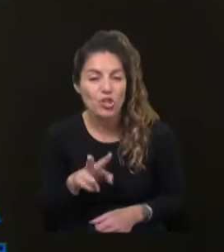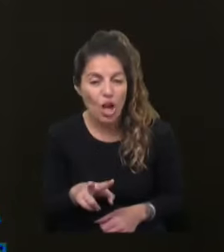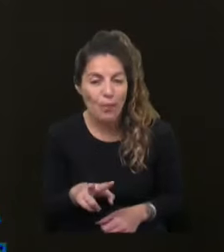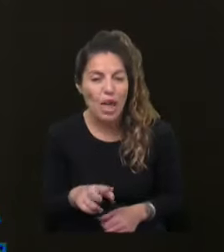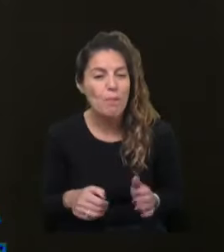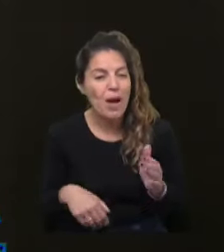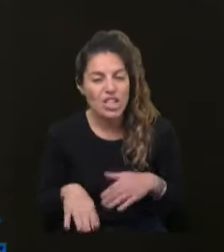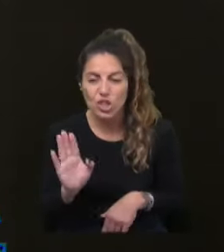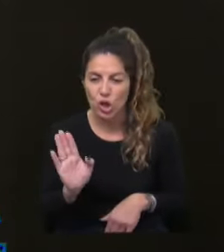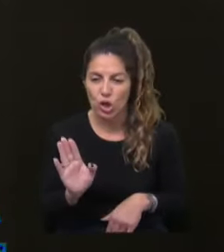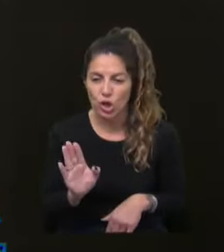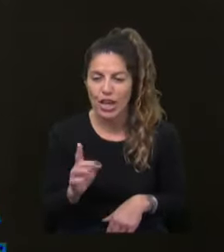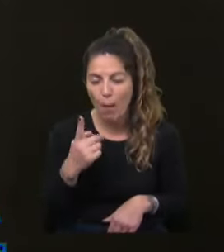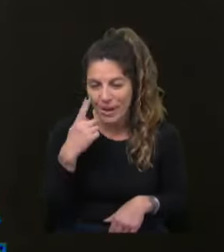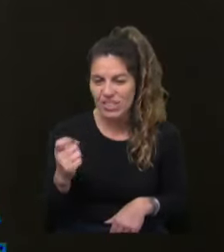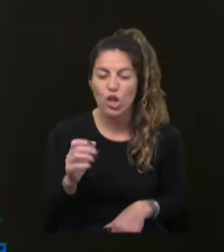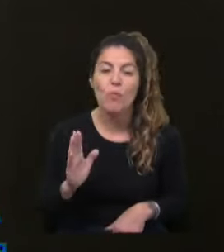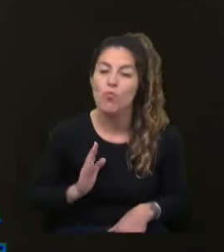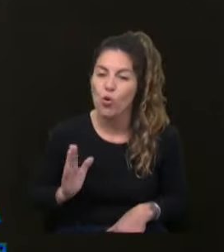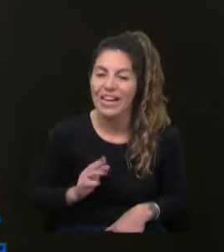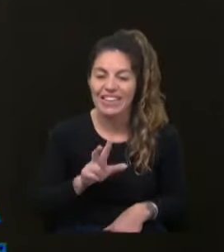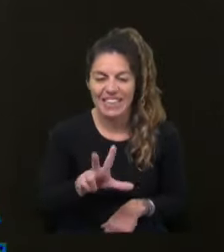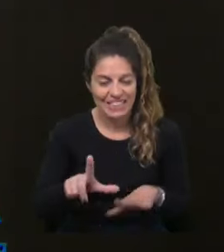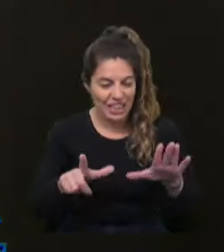es mayor esta percepción en mujeres,